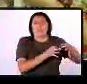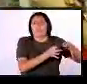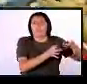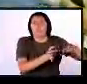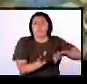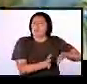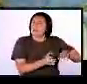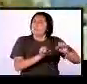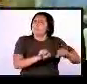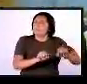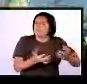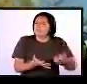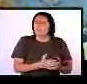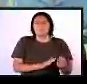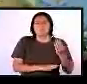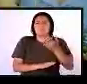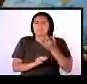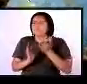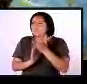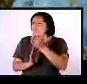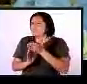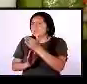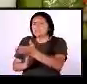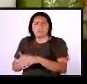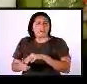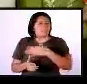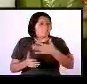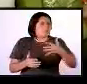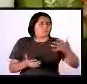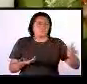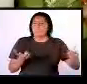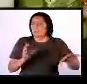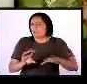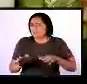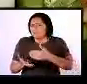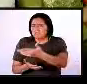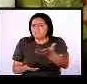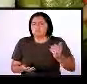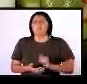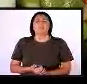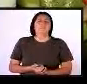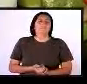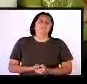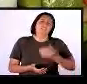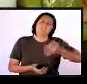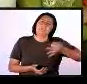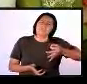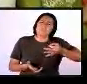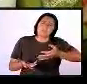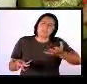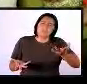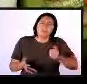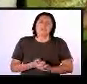la posibilidad de acudir a cualquiera de estas actividades si es que verdaderamente